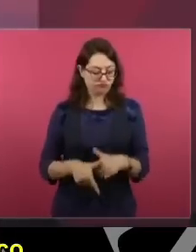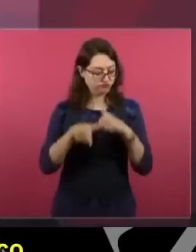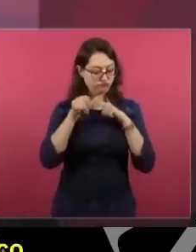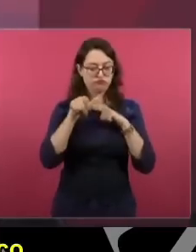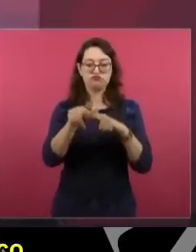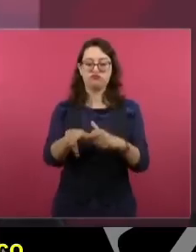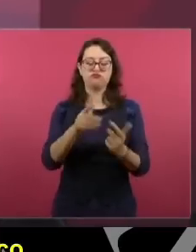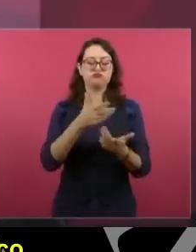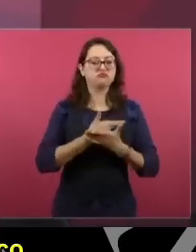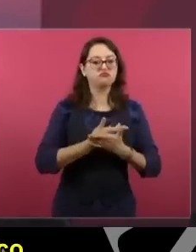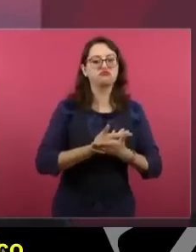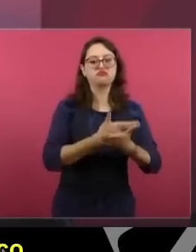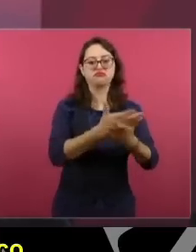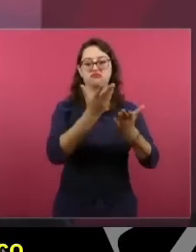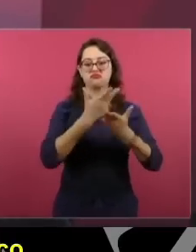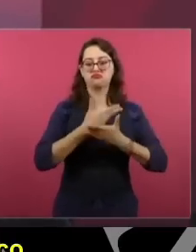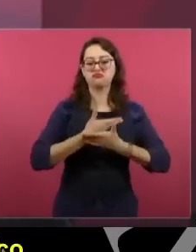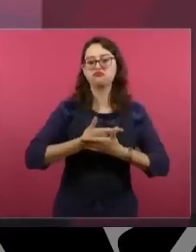distribuir